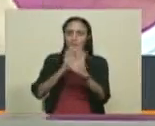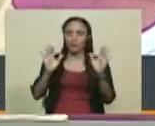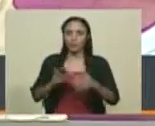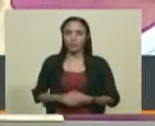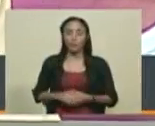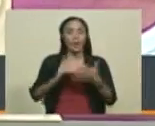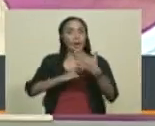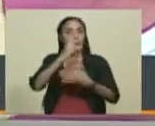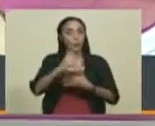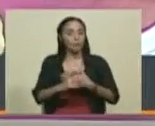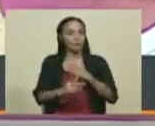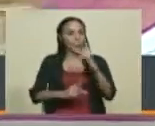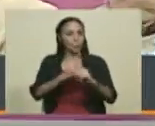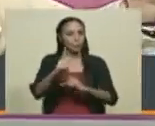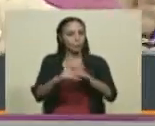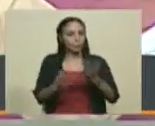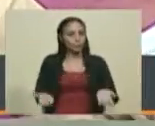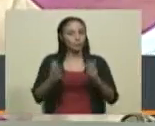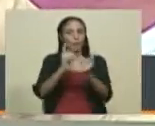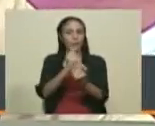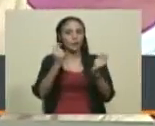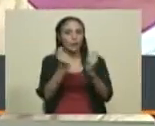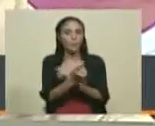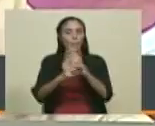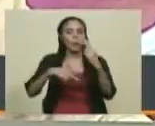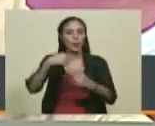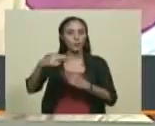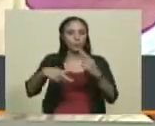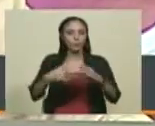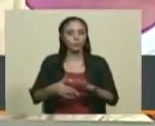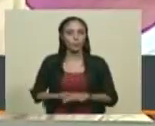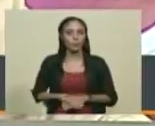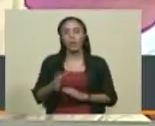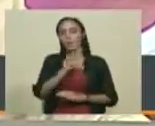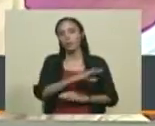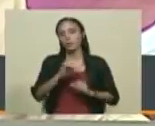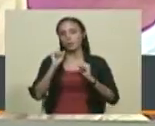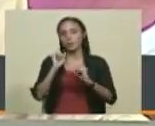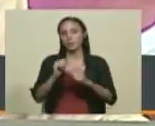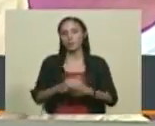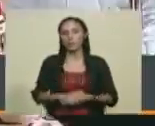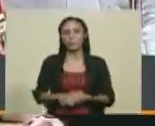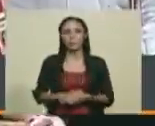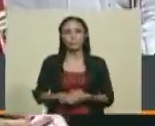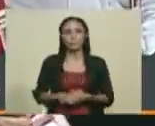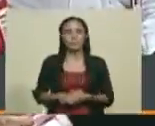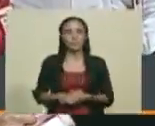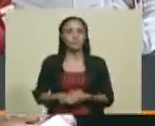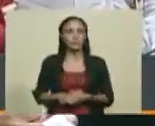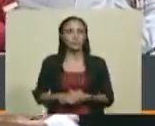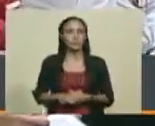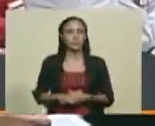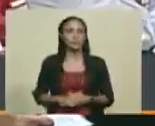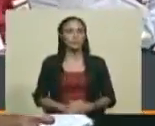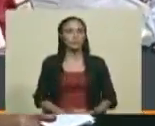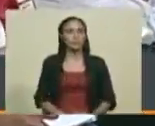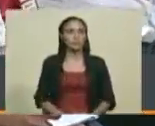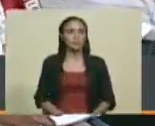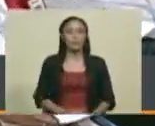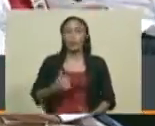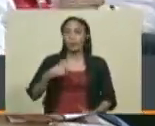plan productivo de transformación revolucionaria y socialista de PDVSA. A eso he venido yo